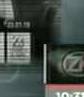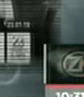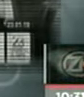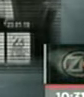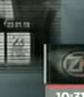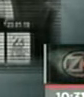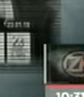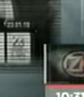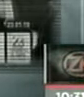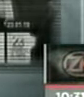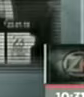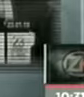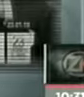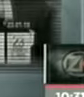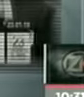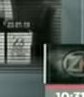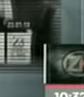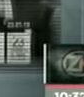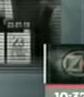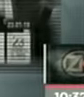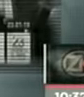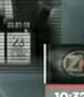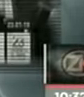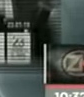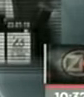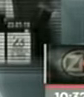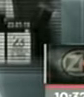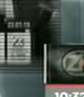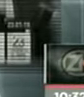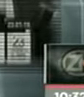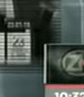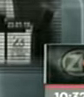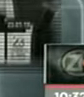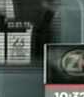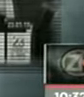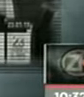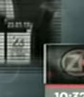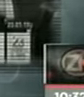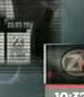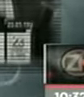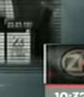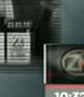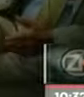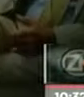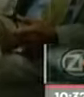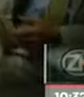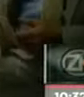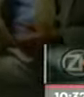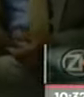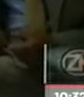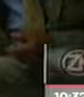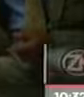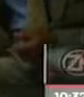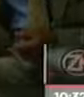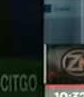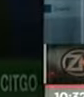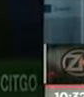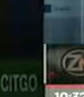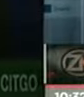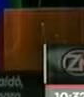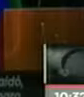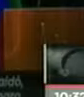Colombia reconoce a Juan Guaidó como presidente de Venezuela. Por parte de